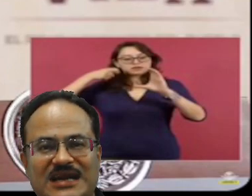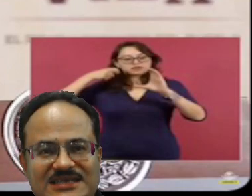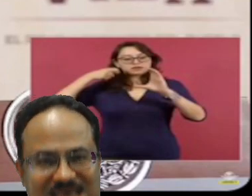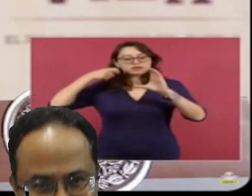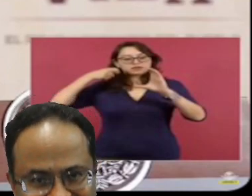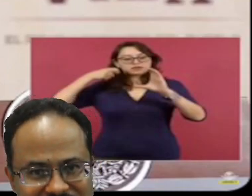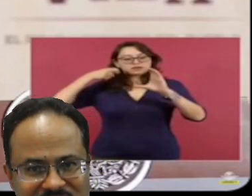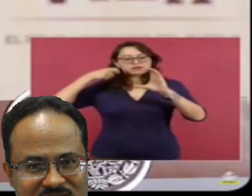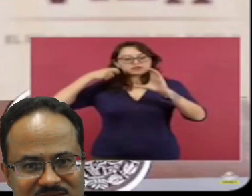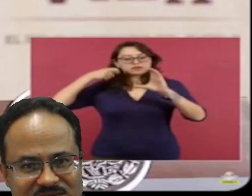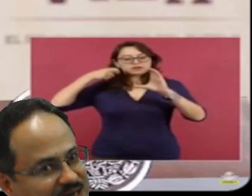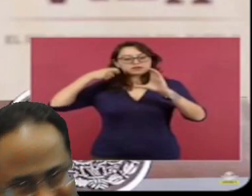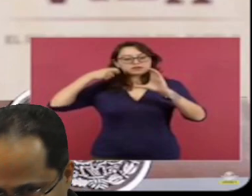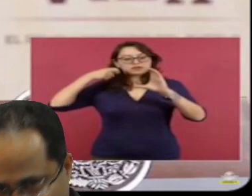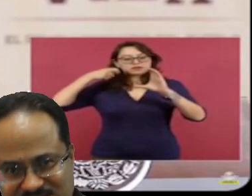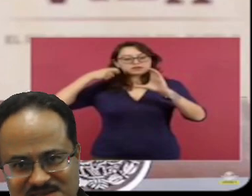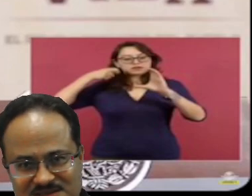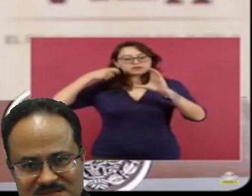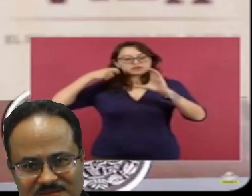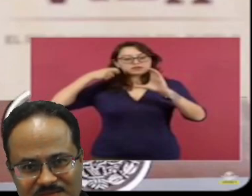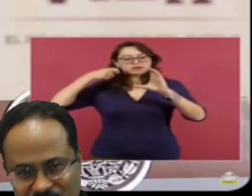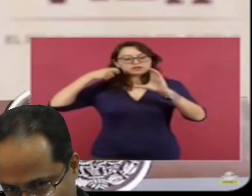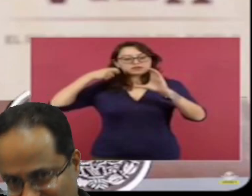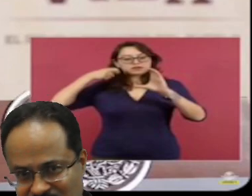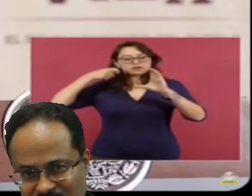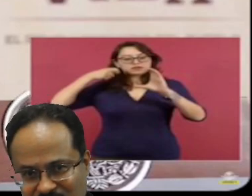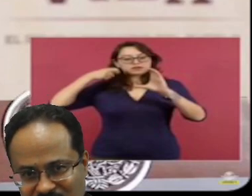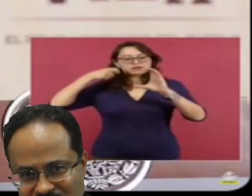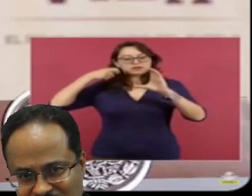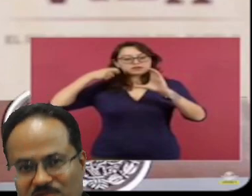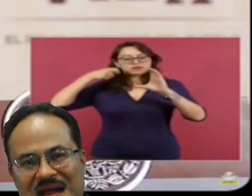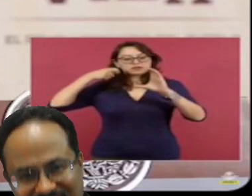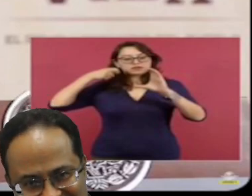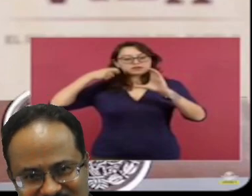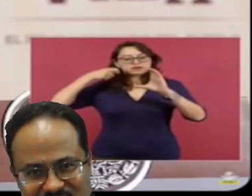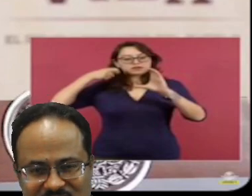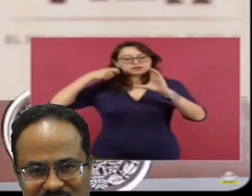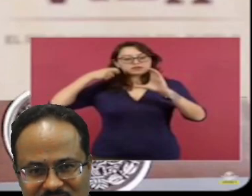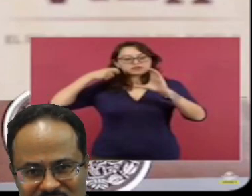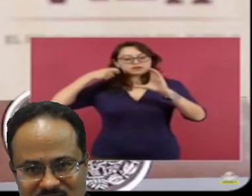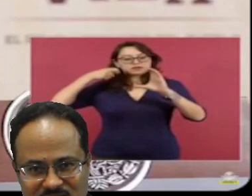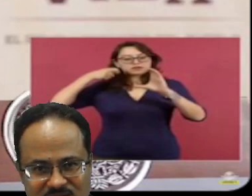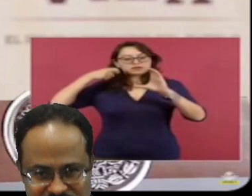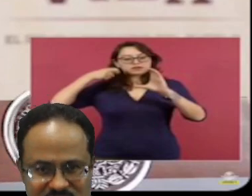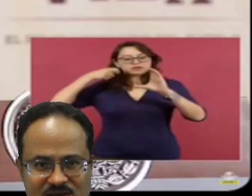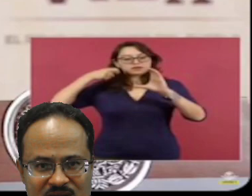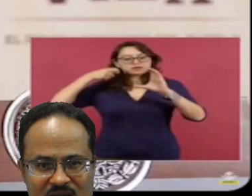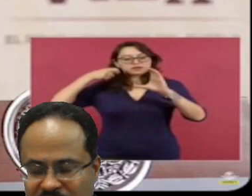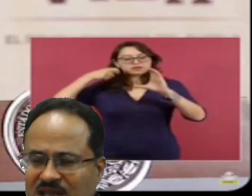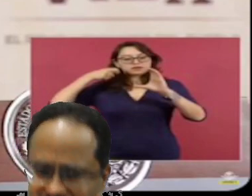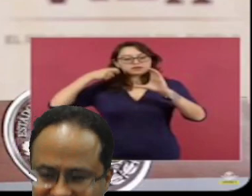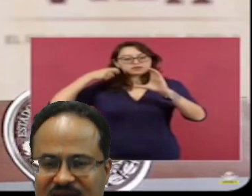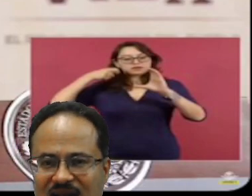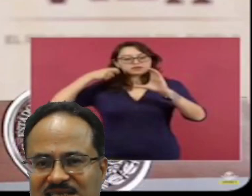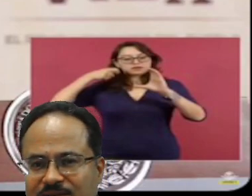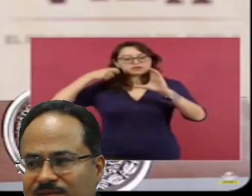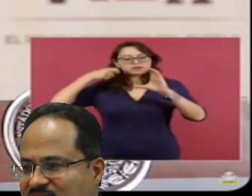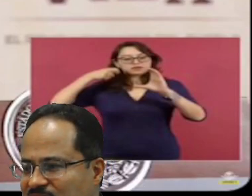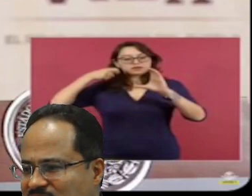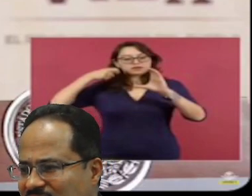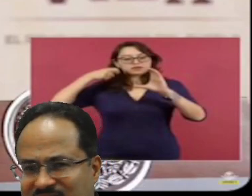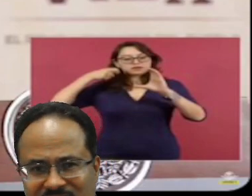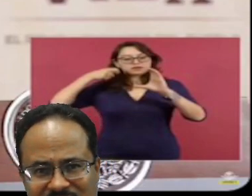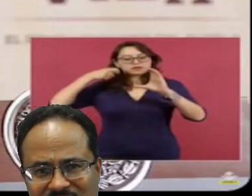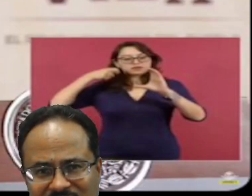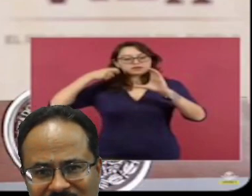por transar nada más Sí por maldad Sí pero en términos generales se vive una